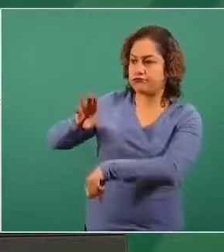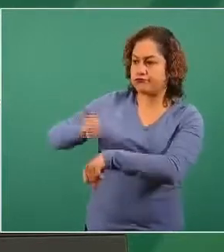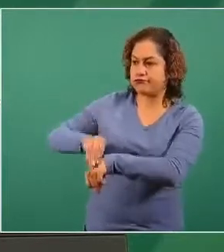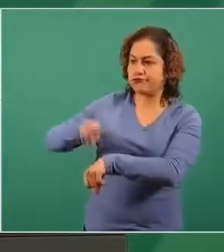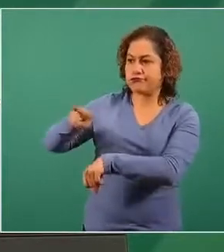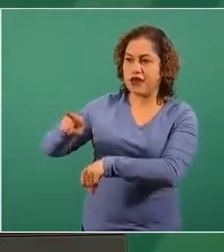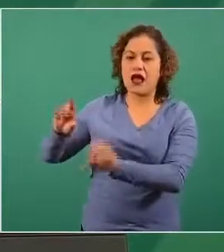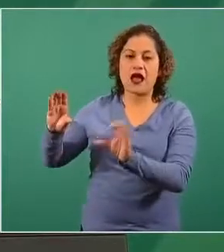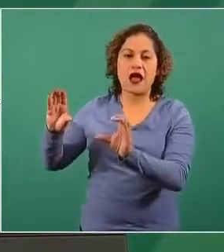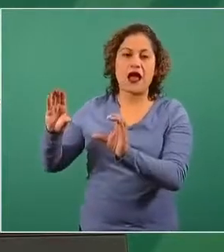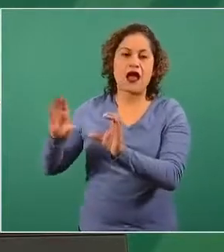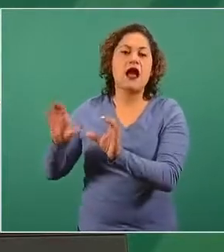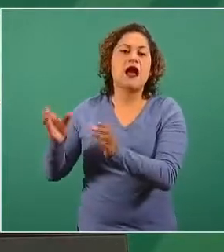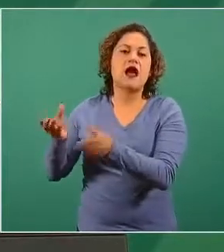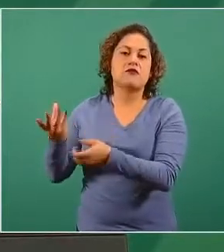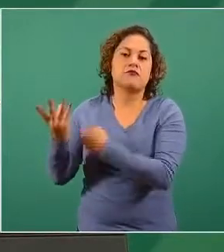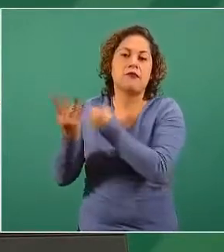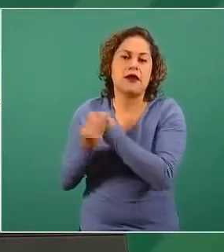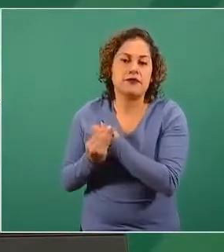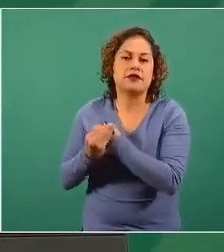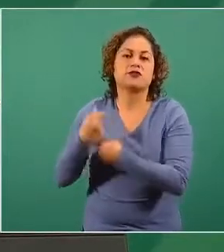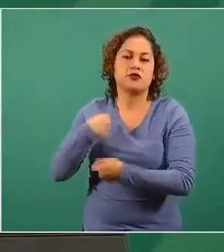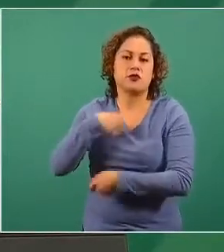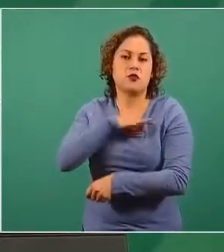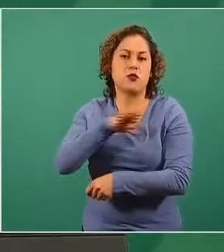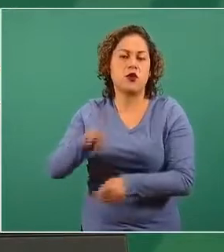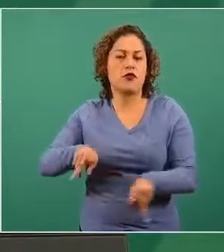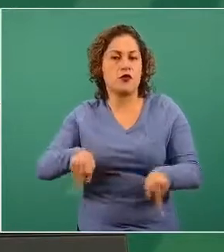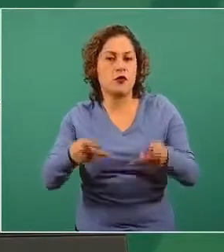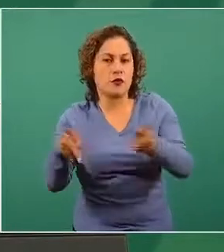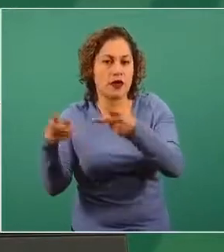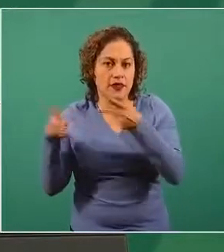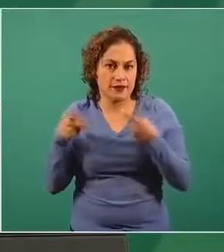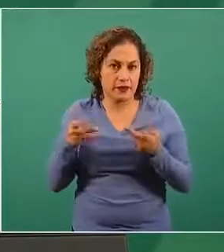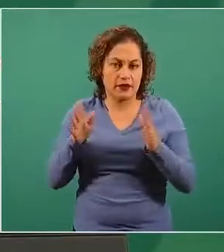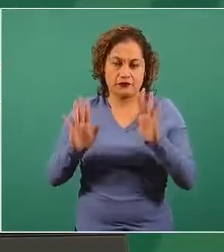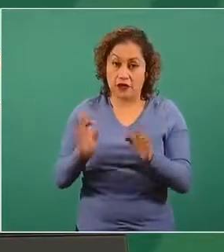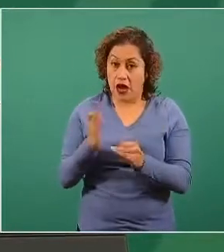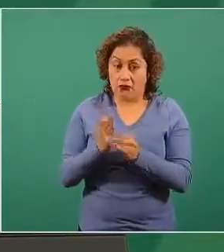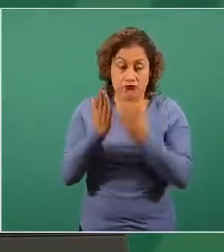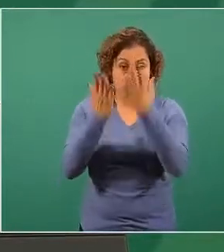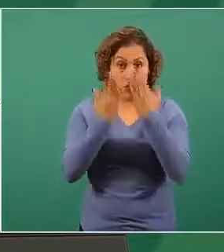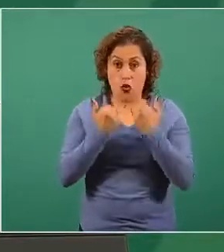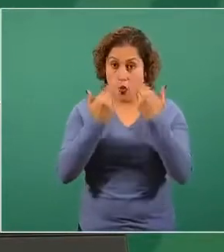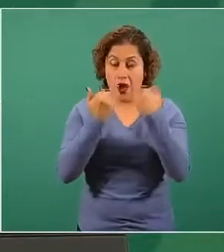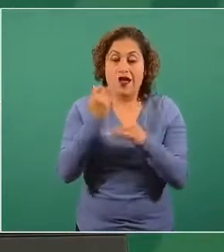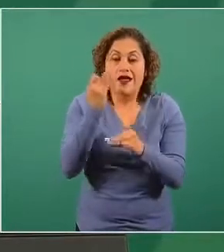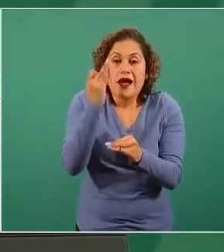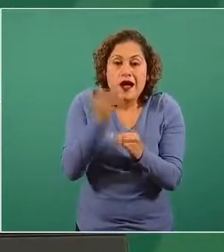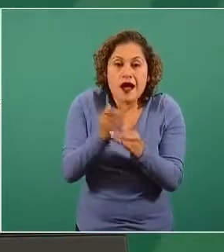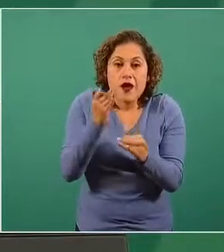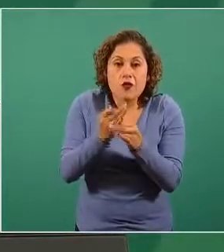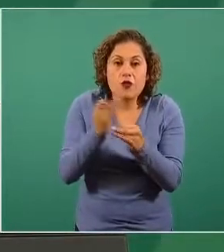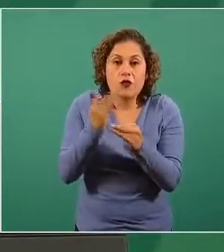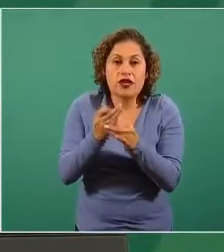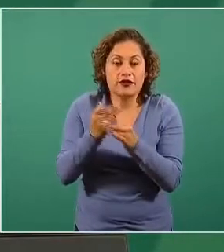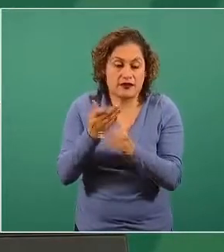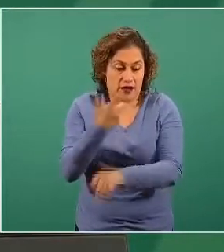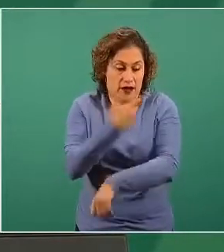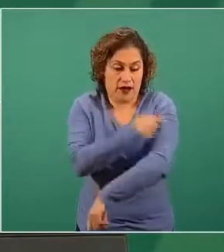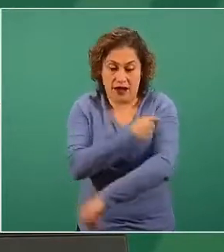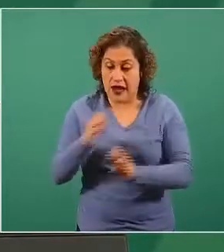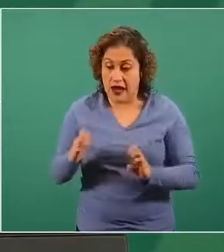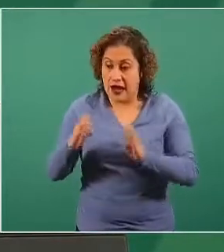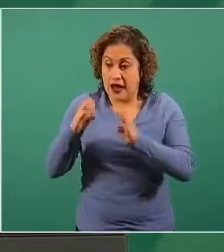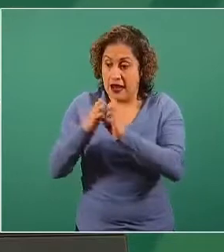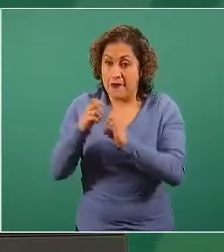sanitaria. Lo que ahorita se tiene son autorizaciones para su uso en emergencia y lo que tenemos